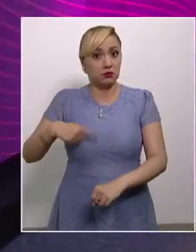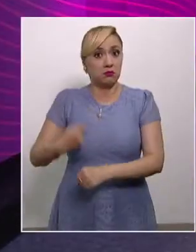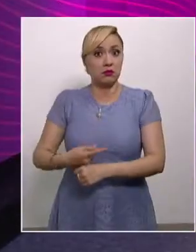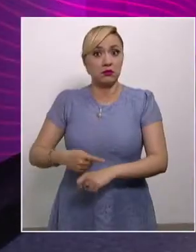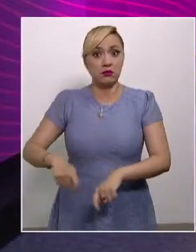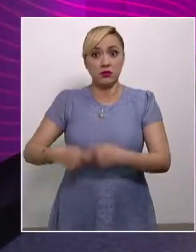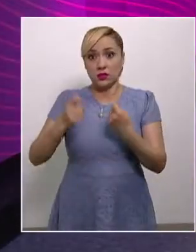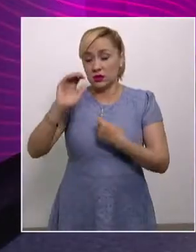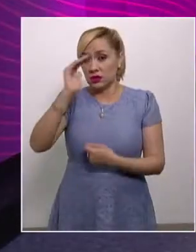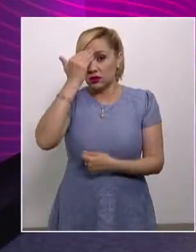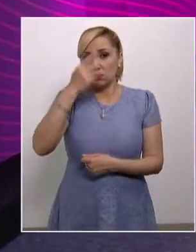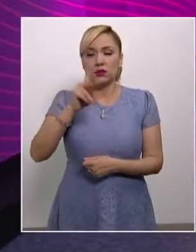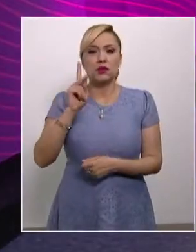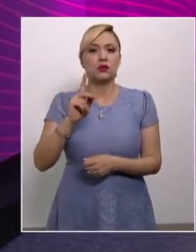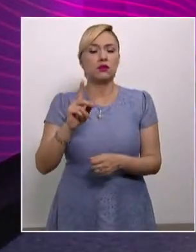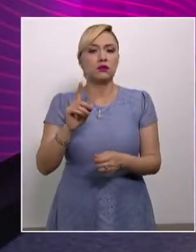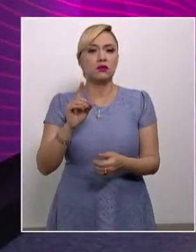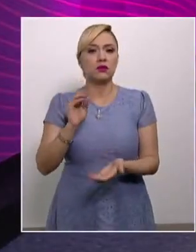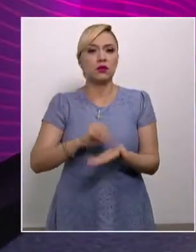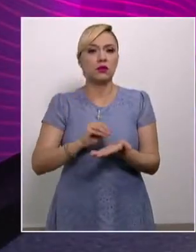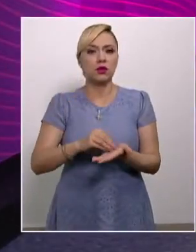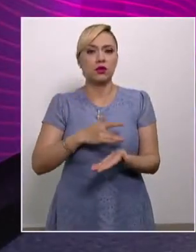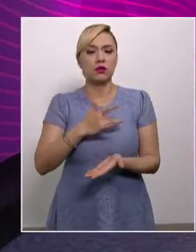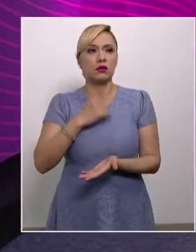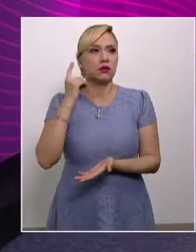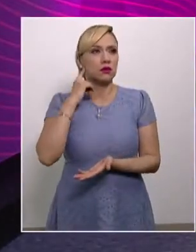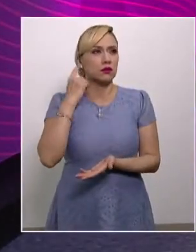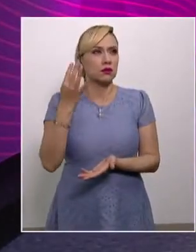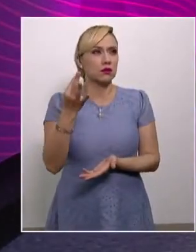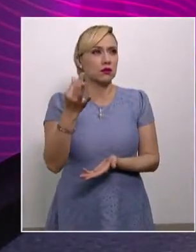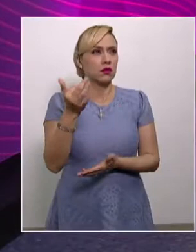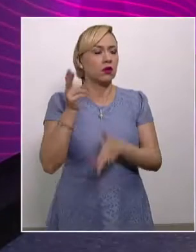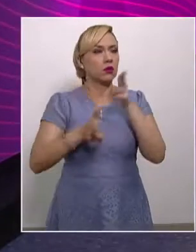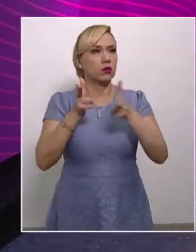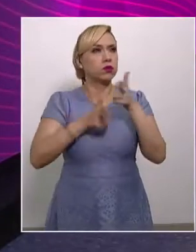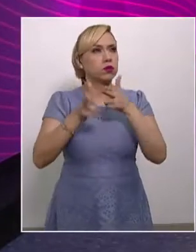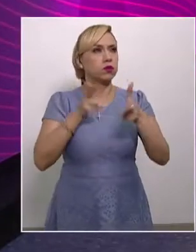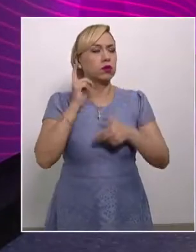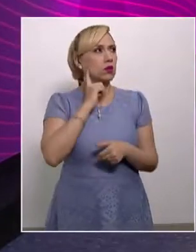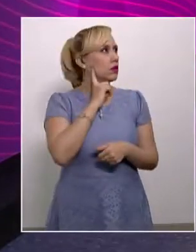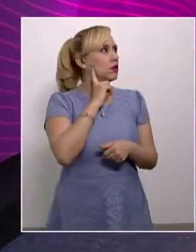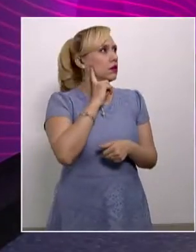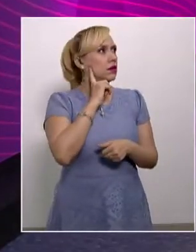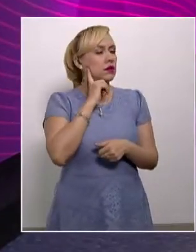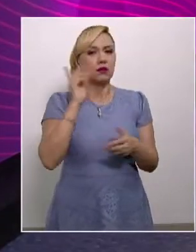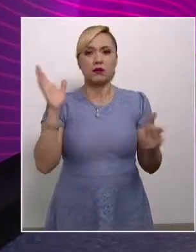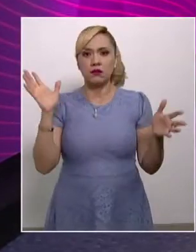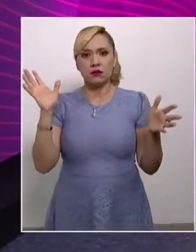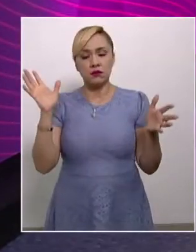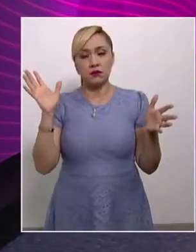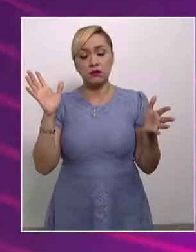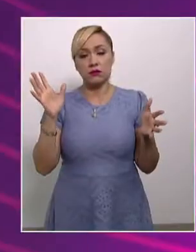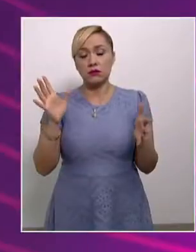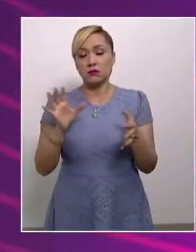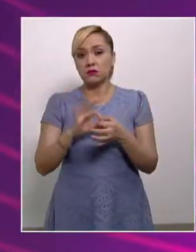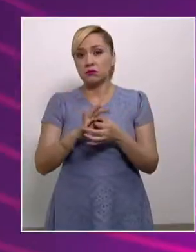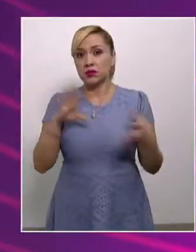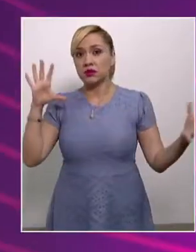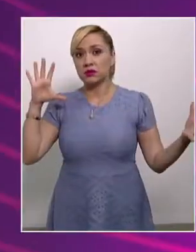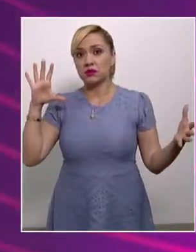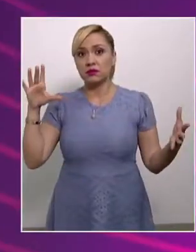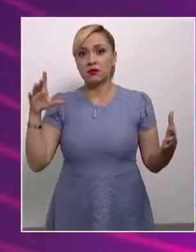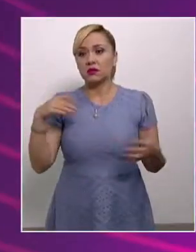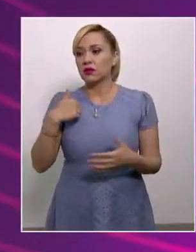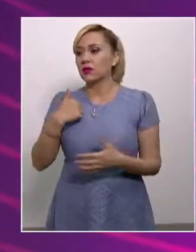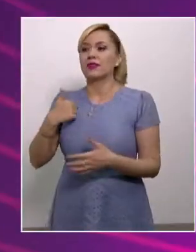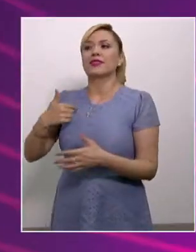el oído sigue agudo al sonar del tren. Si el tren suena, en ese momento se te desconectan tratan de estar como en terapia, porque claro, el tren se va y entonces